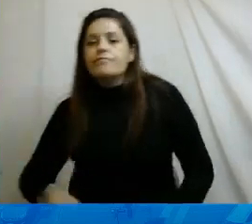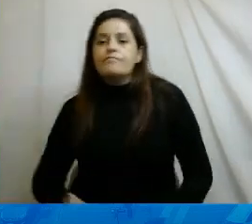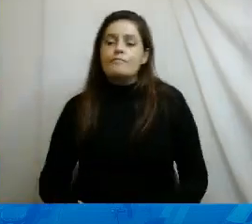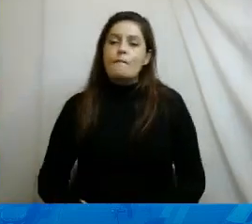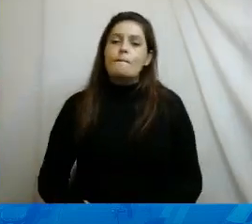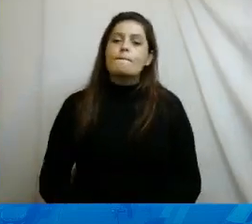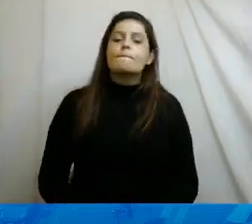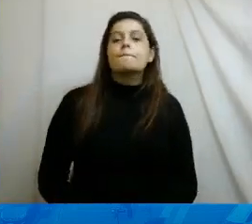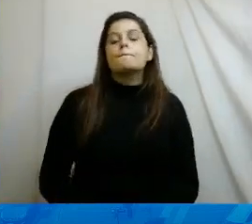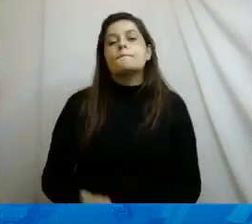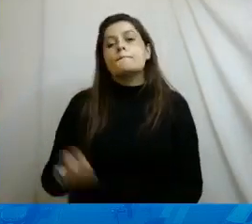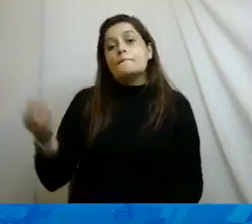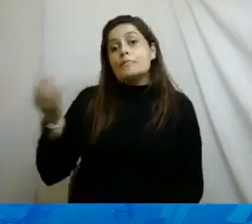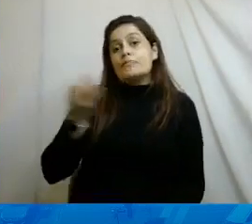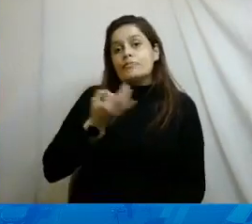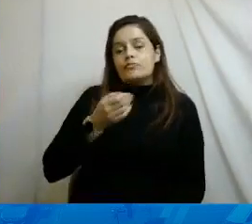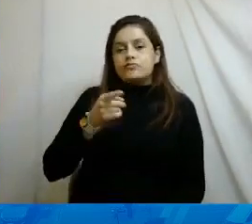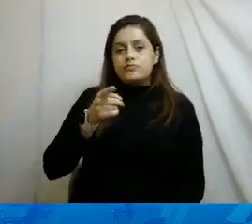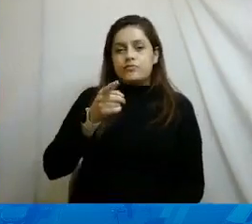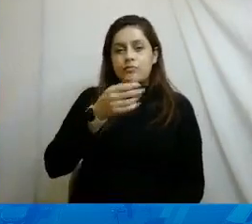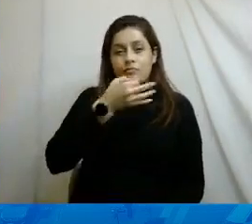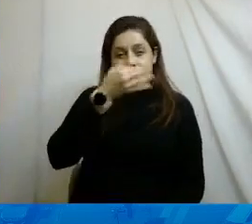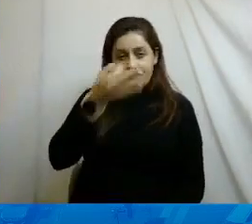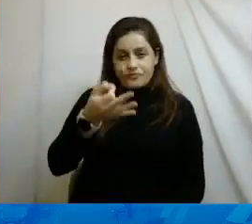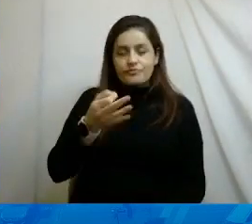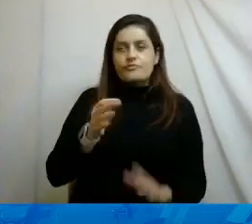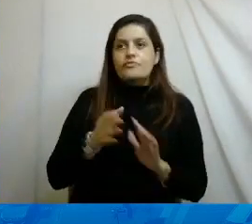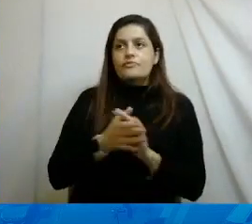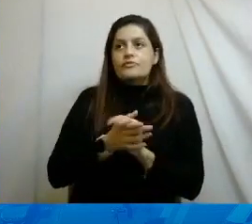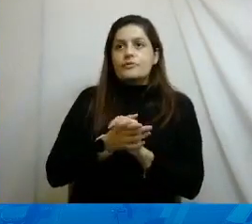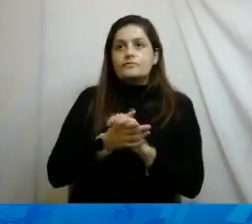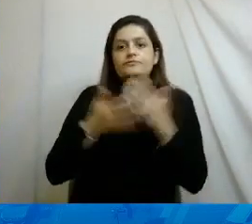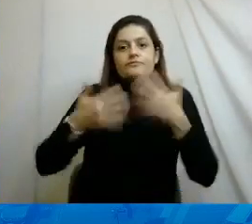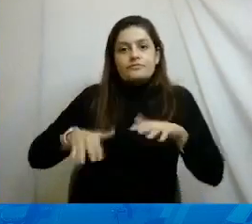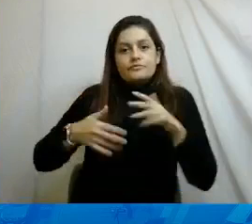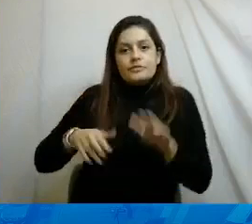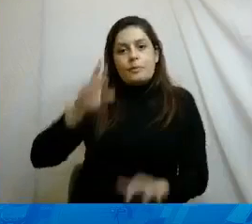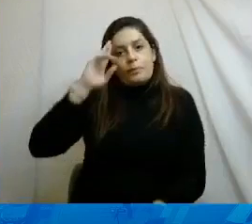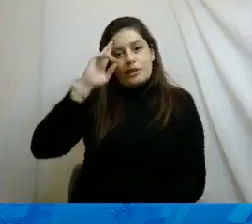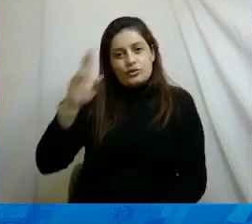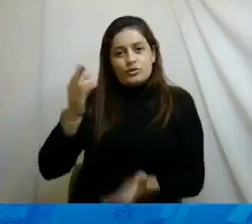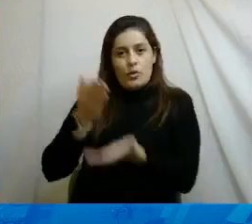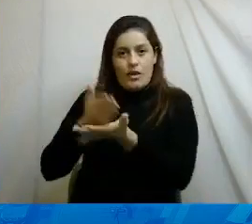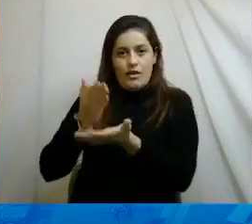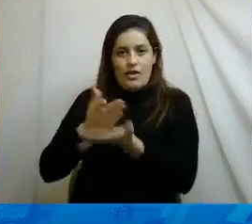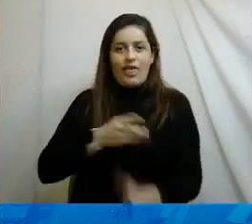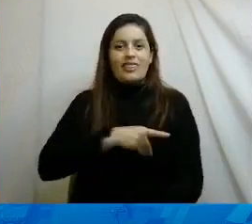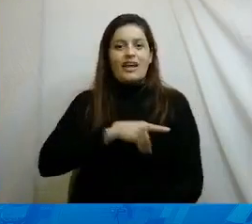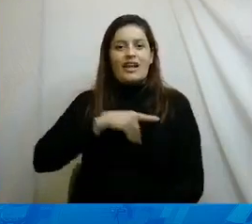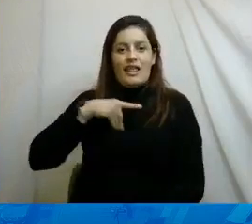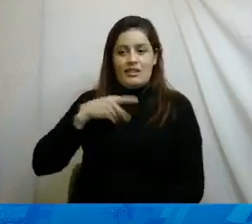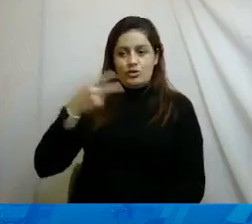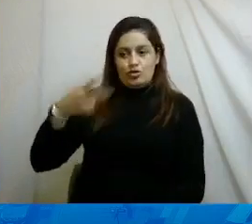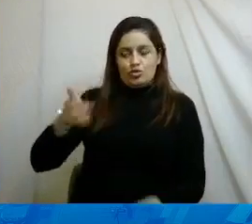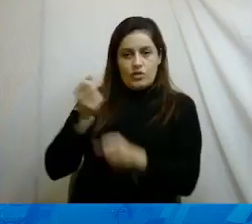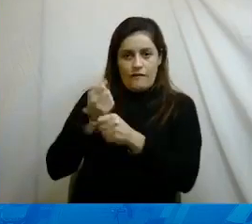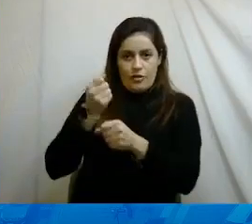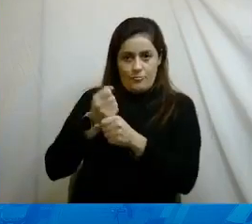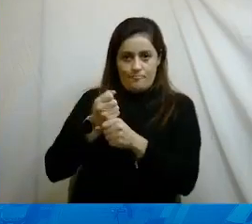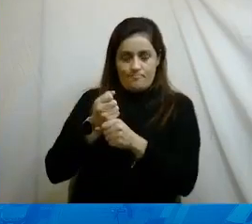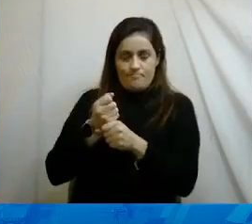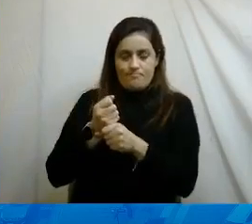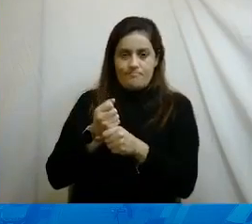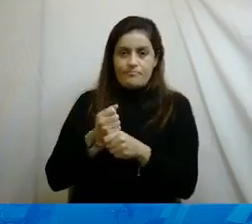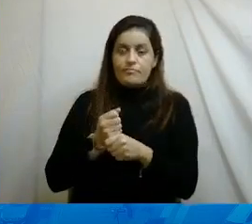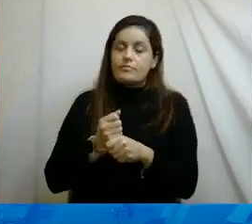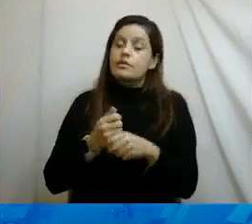escucha denuncias, hechos, posturas personales respecto a situaciones, y la verdad es que creo que es